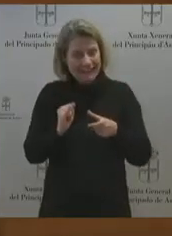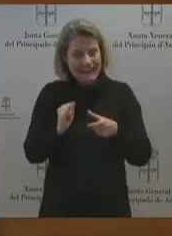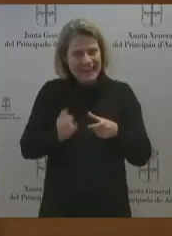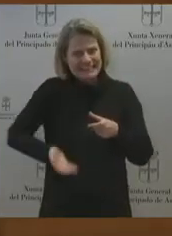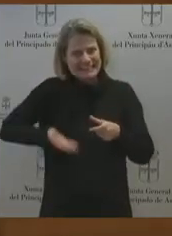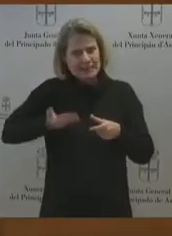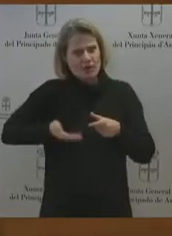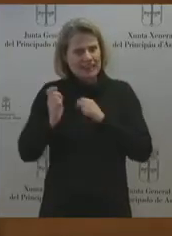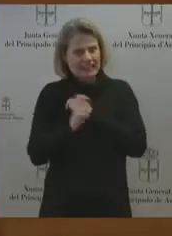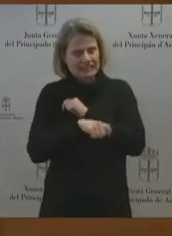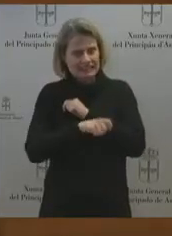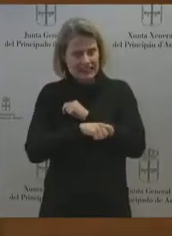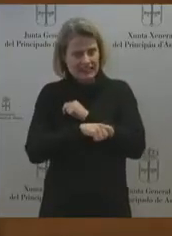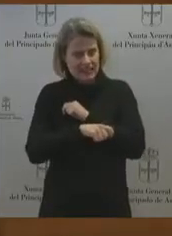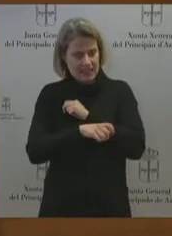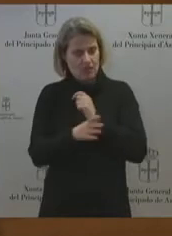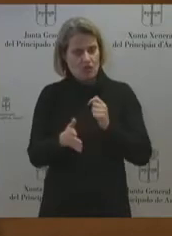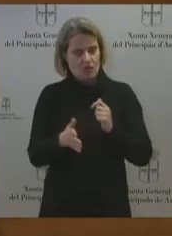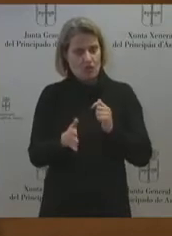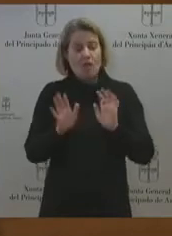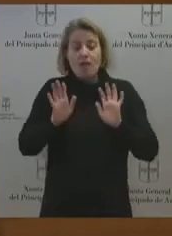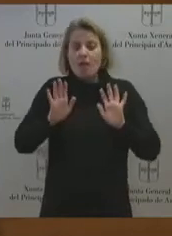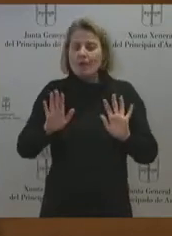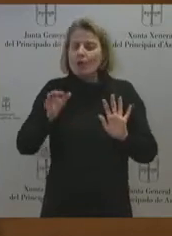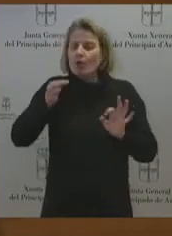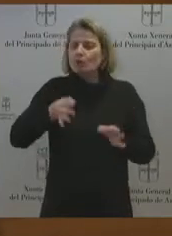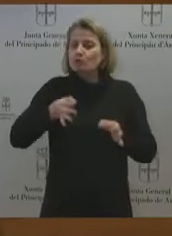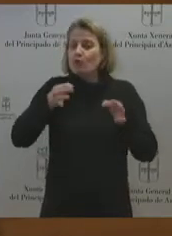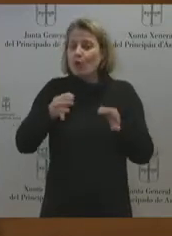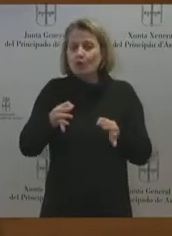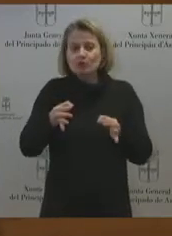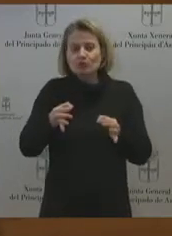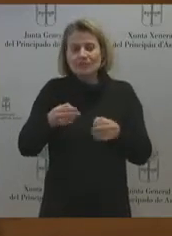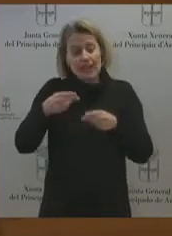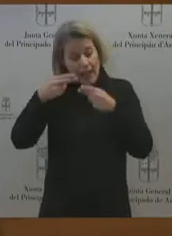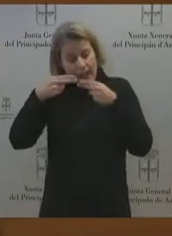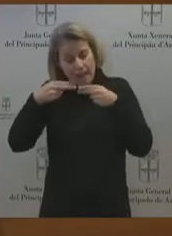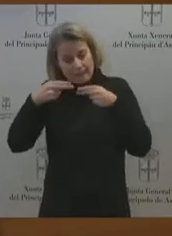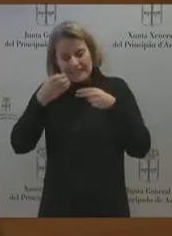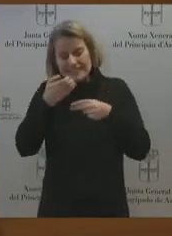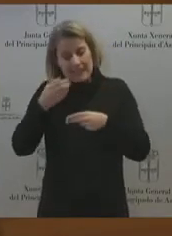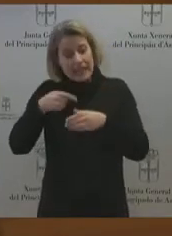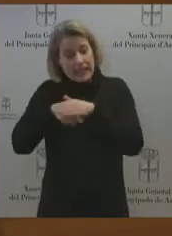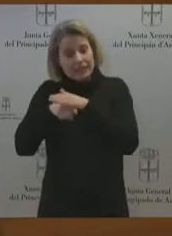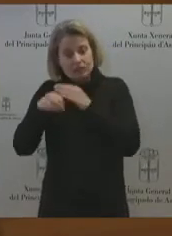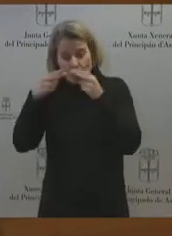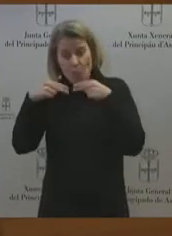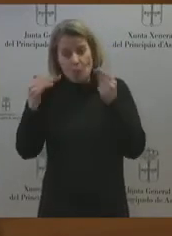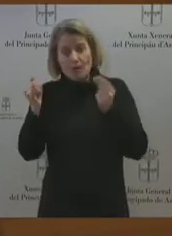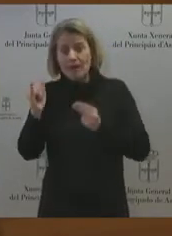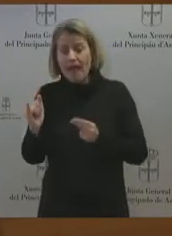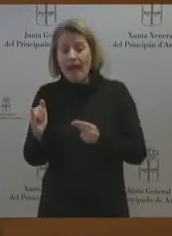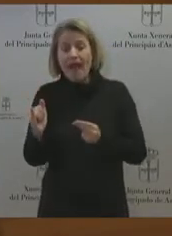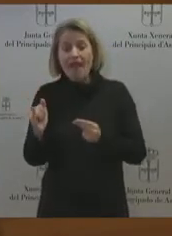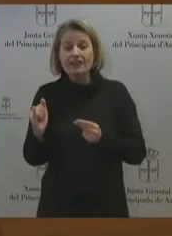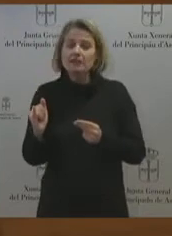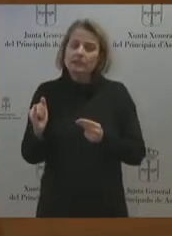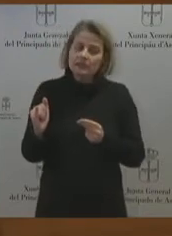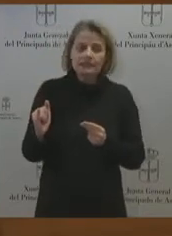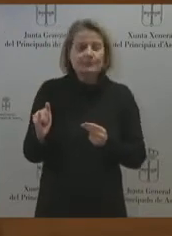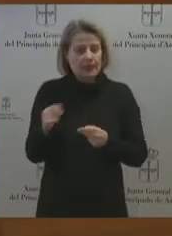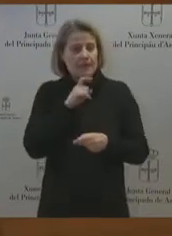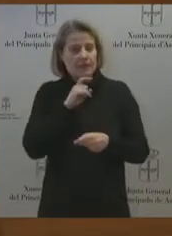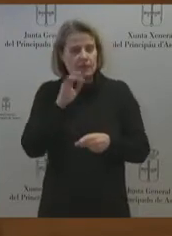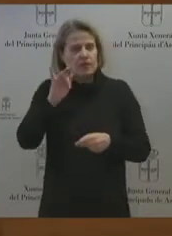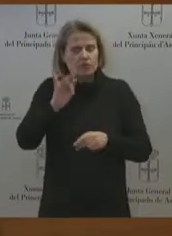la casualidad de que es la única manera de intentar mantener los puestos de trabajo. Digo yo que nadie pensará en esta Cámara que el señor